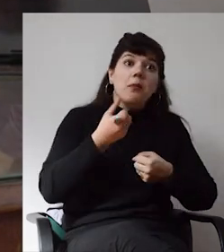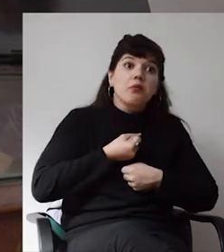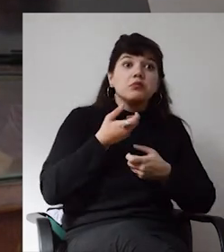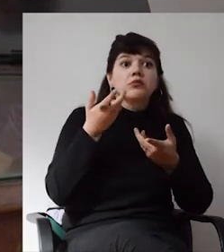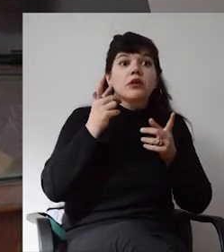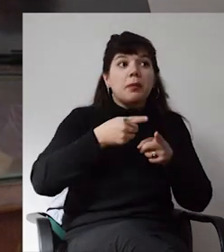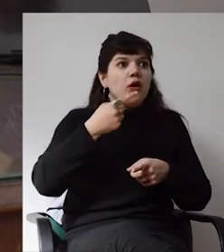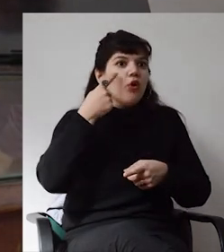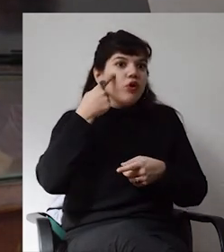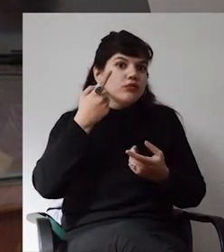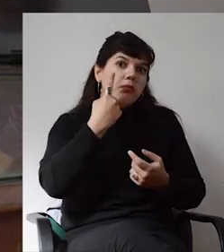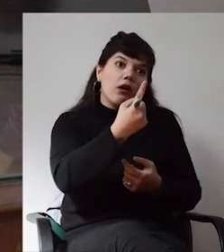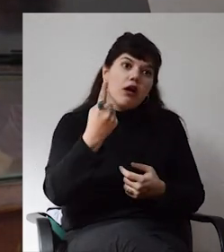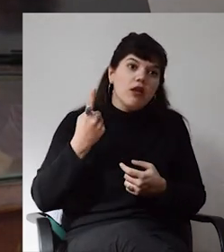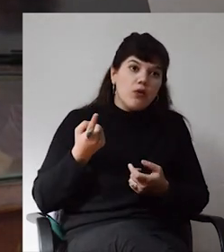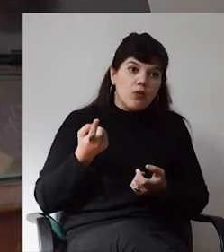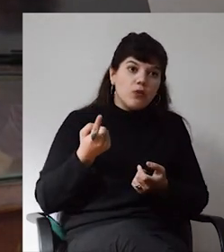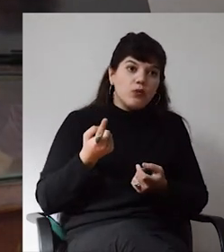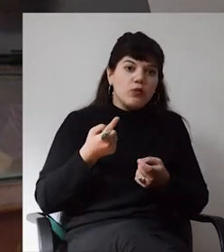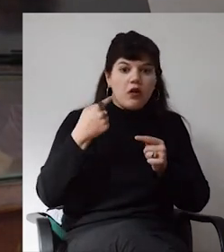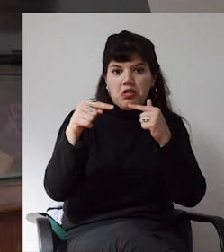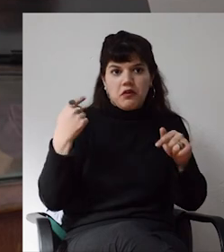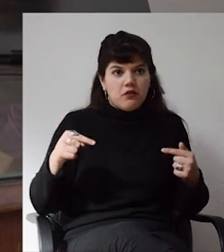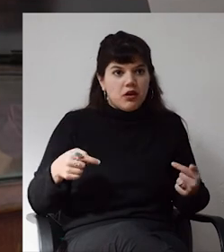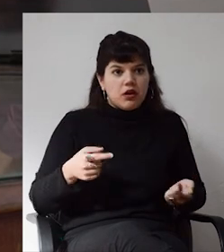aporte desde los conocimientos que tienen